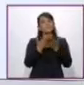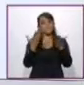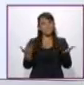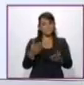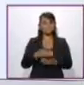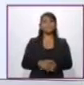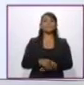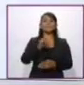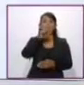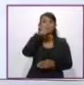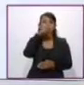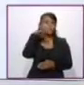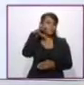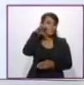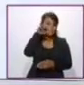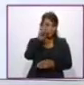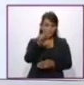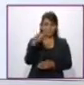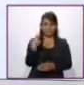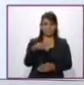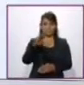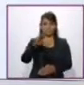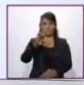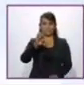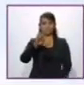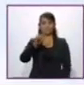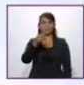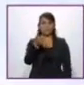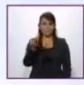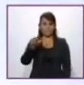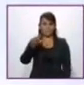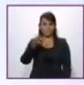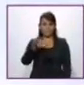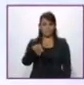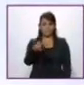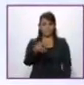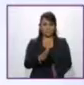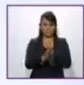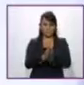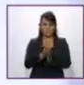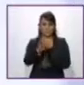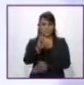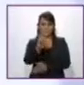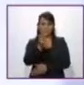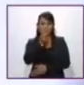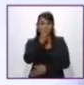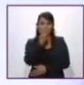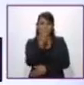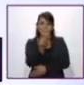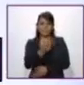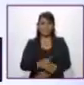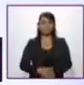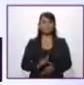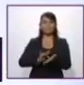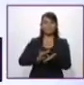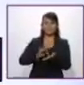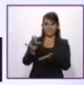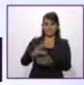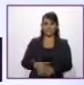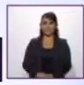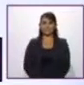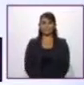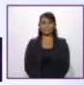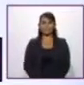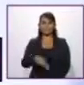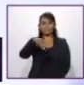de Movimiento Ciudadano, Beatriz Betty León, por favor, sí, hace uso de estos 30 segundos. Muchísimas gracias.